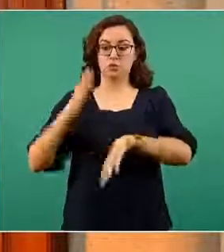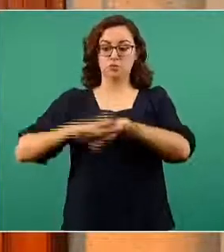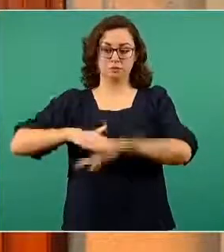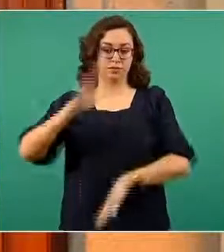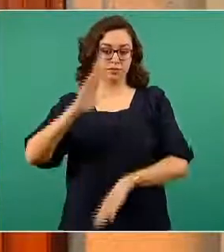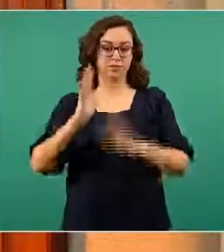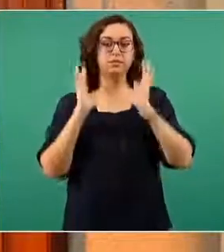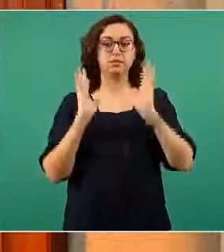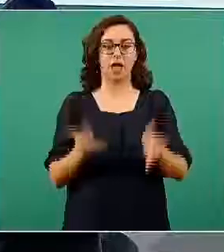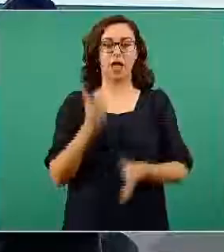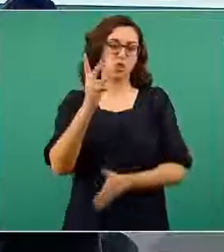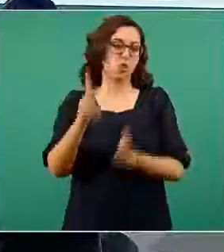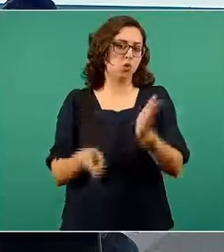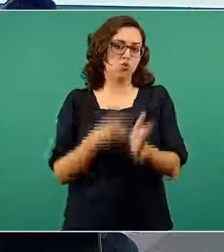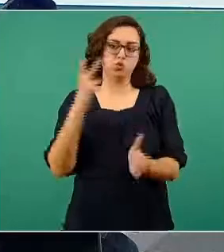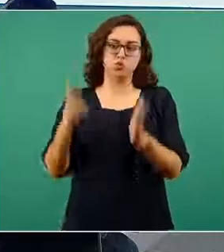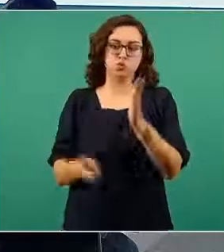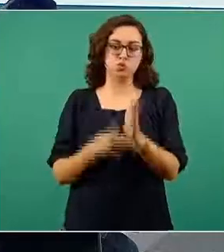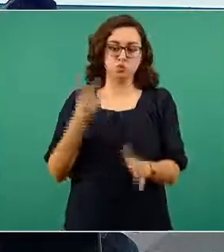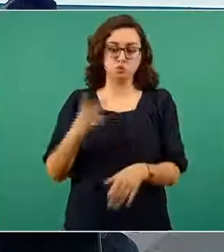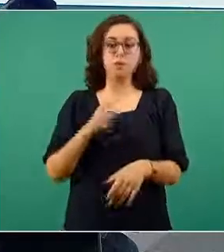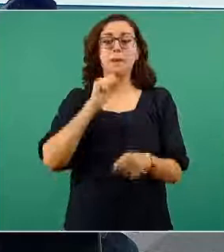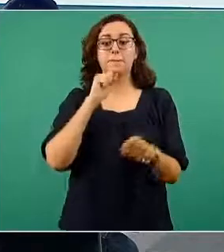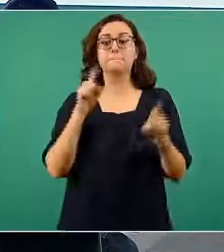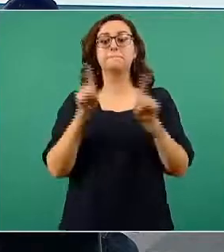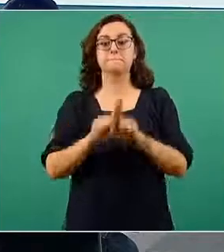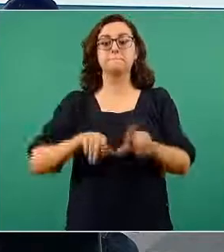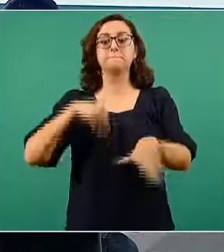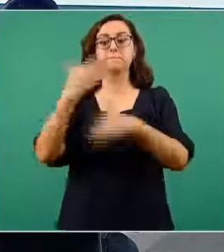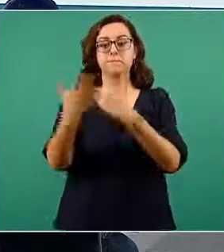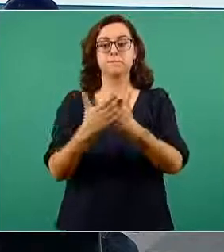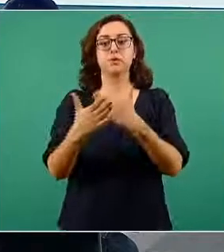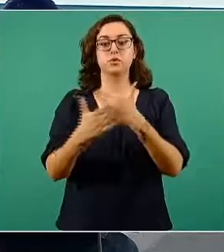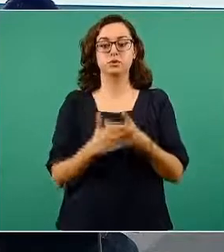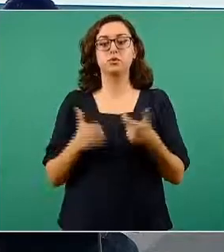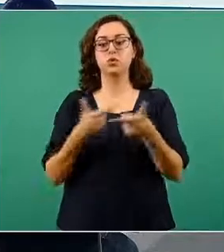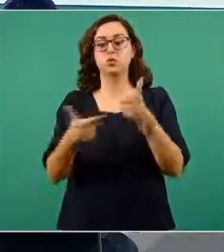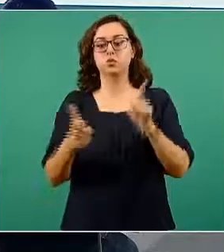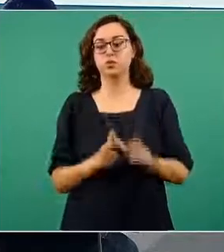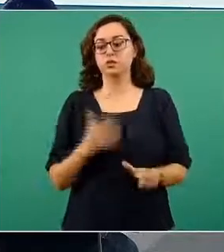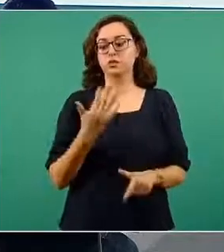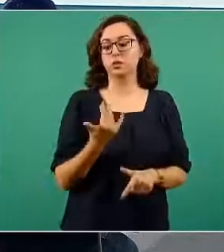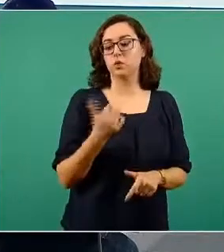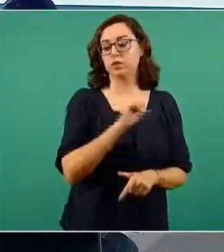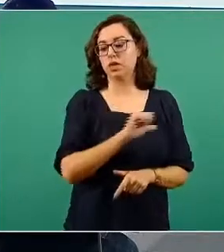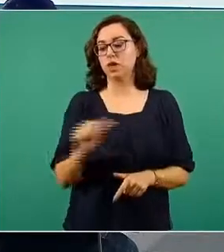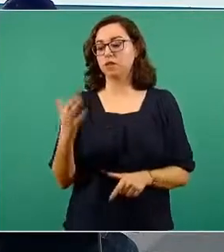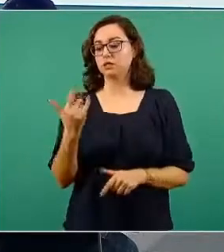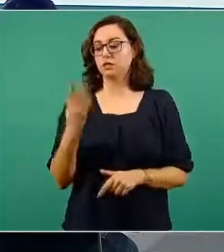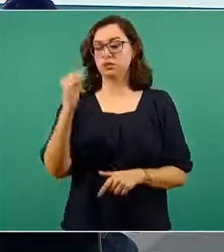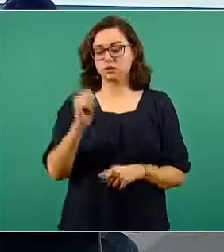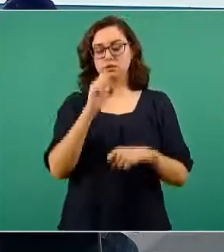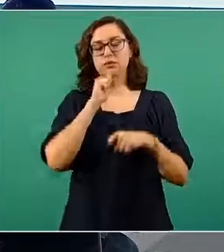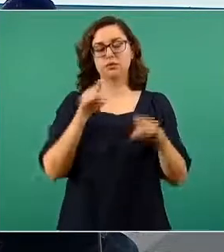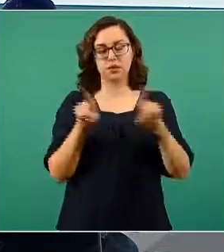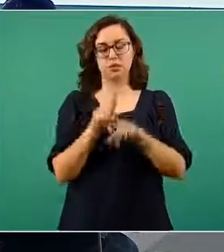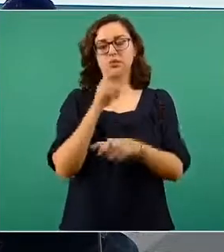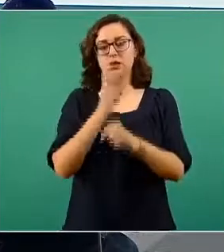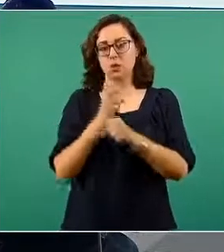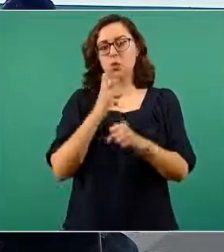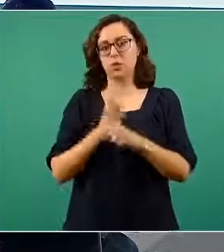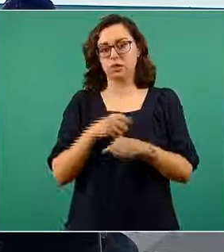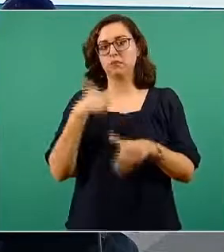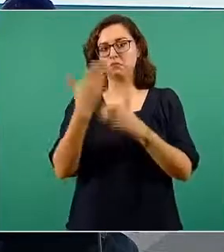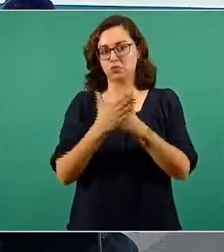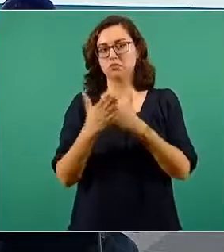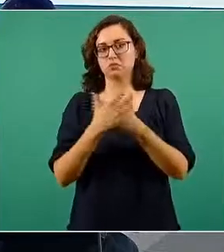y en siguientes semanas también ya una parte importante del grupo de 50 a 59. Con esto, y